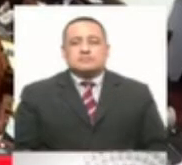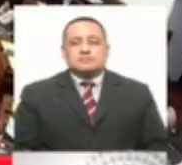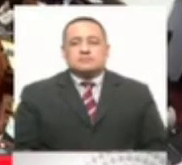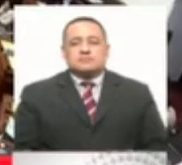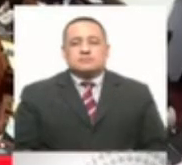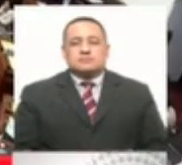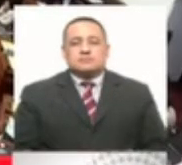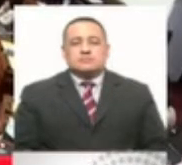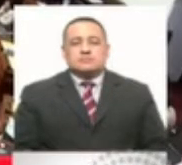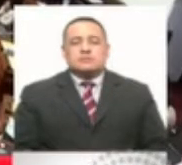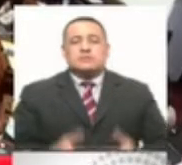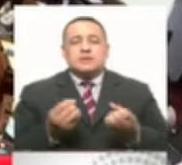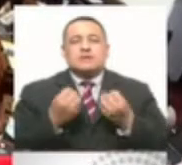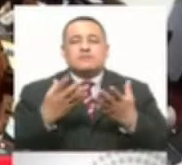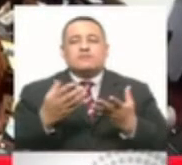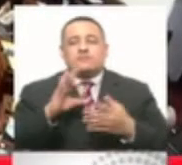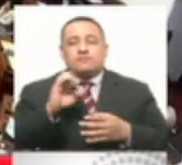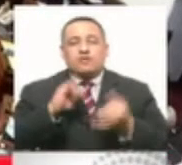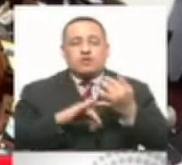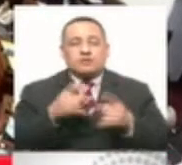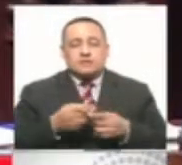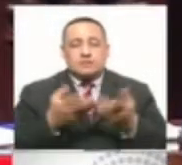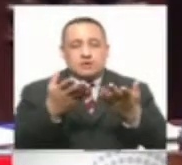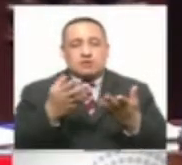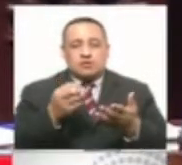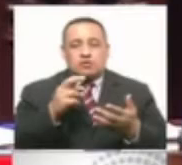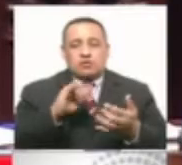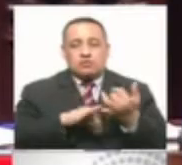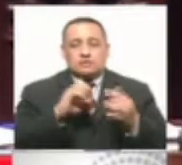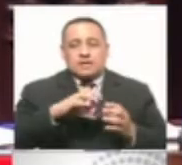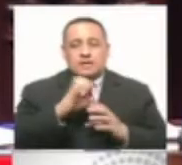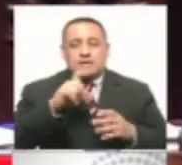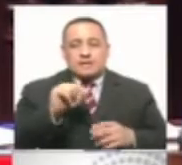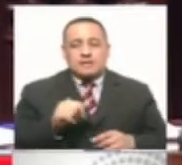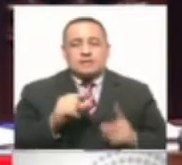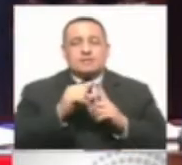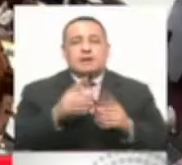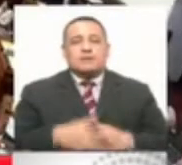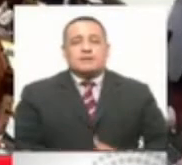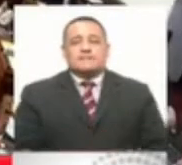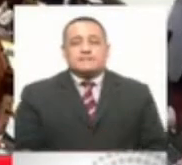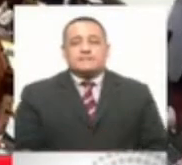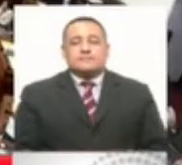Muchas gracias, señor Flores. Congresista Rosángela, por favor, retire la palabra.